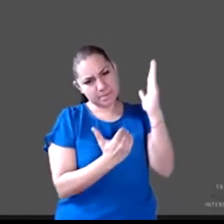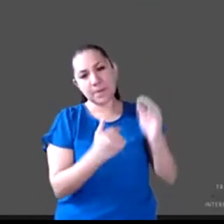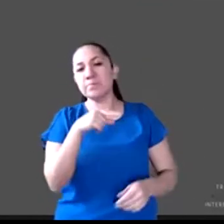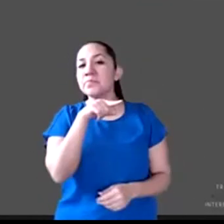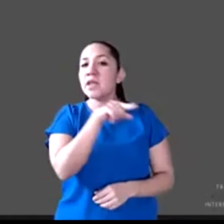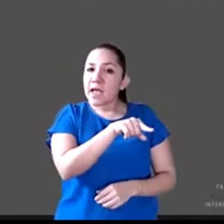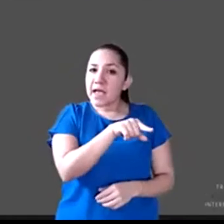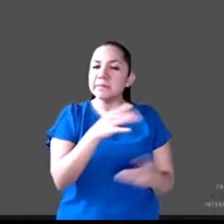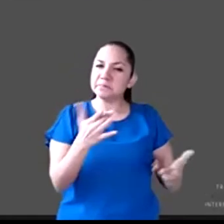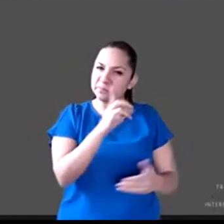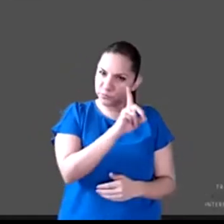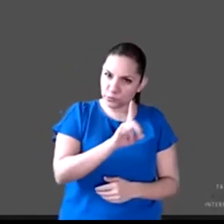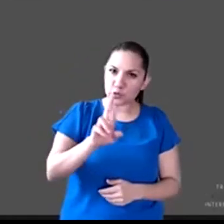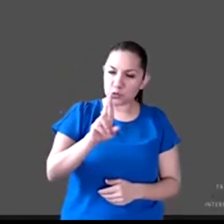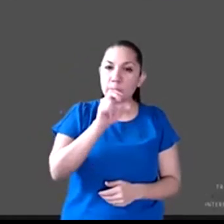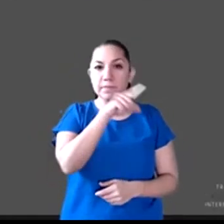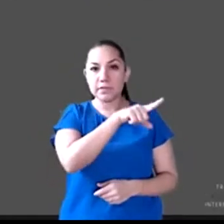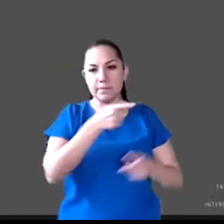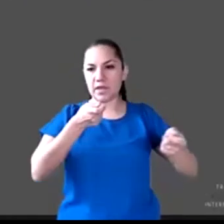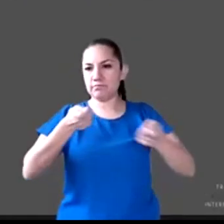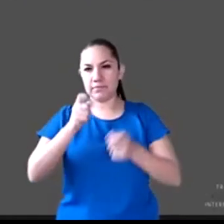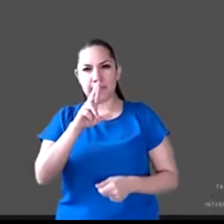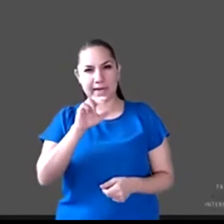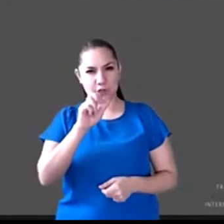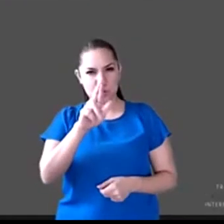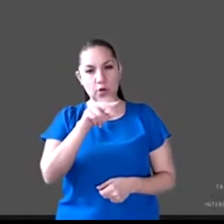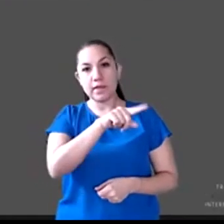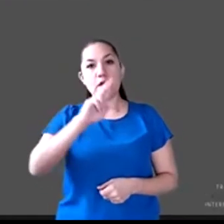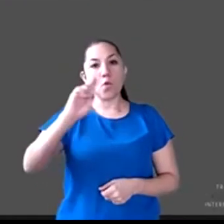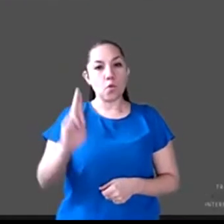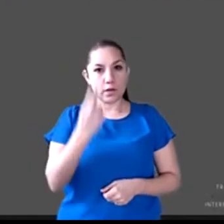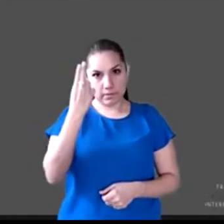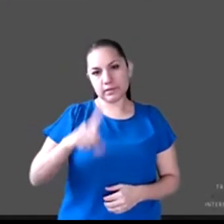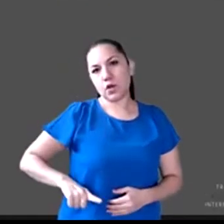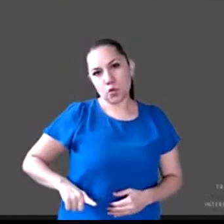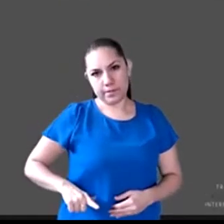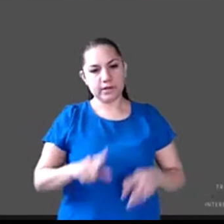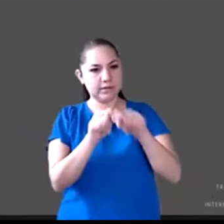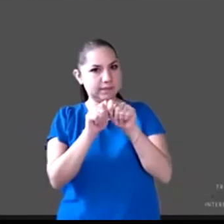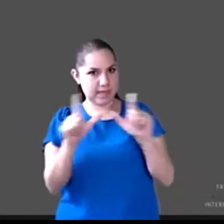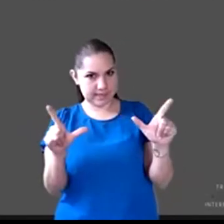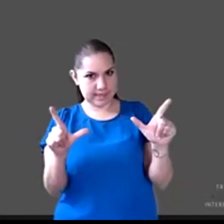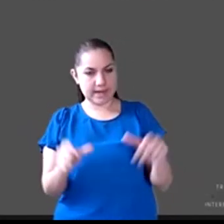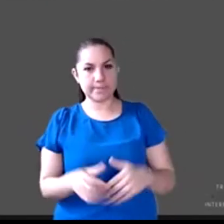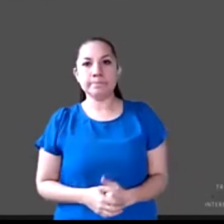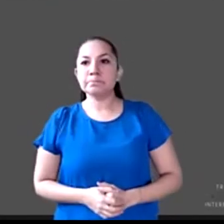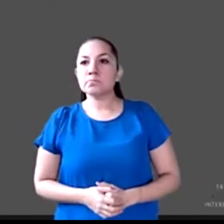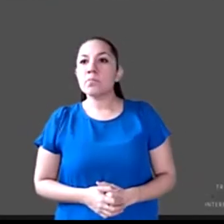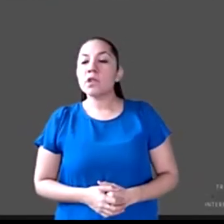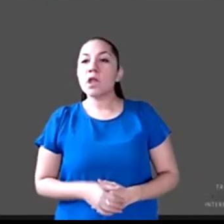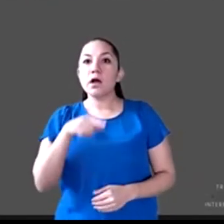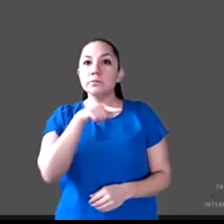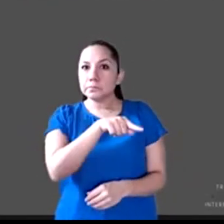y es rector hoy día de la Universidad Autónoma de Tlaxcala. Antes ha sido,